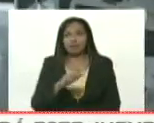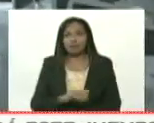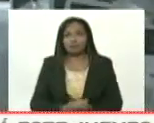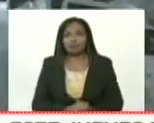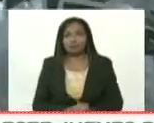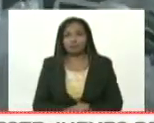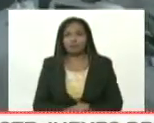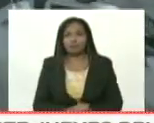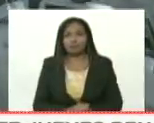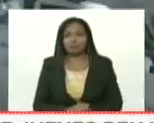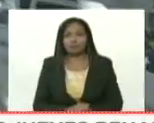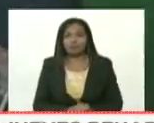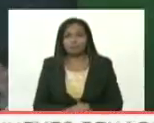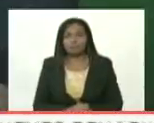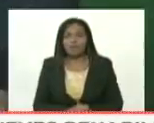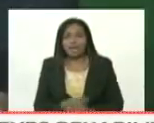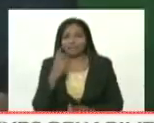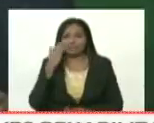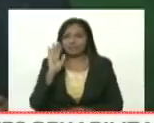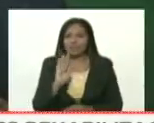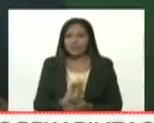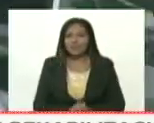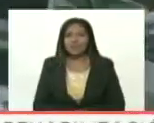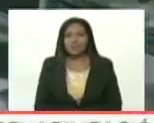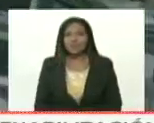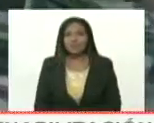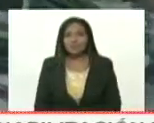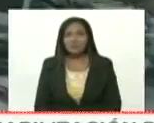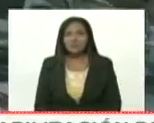Eso. Eso.